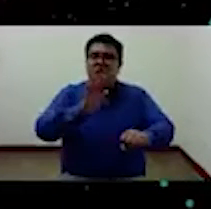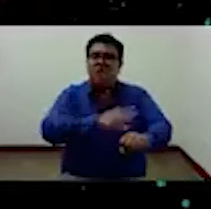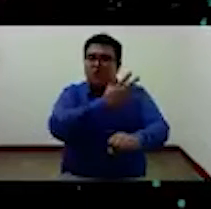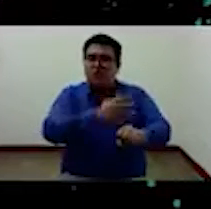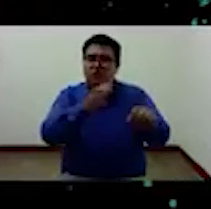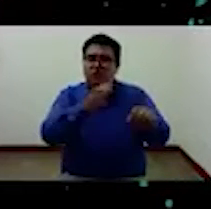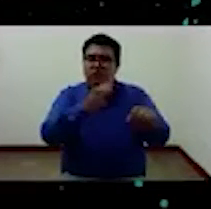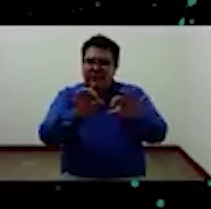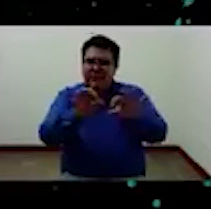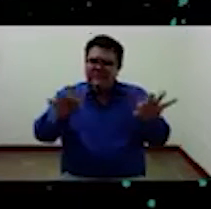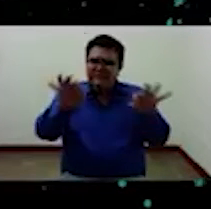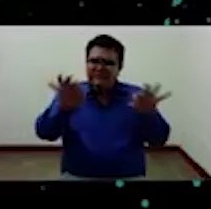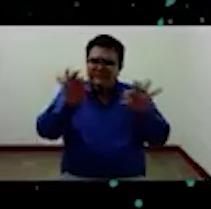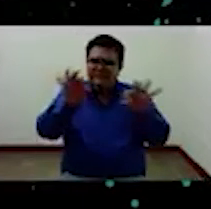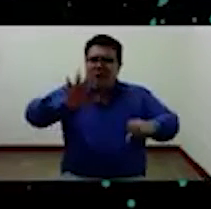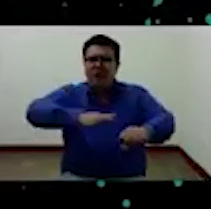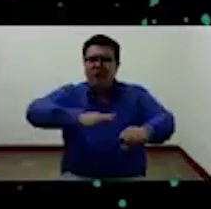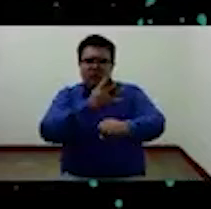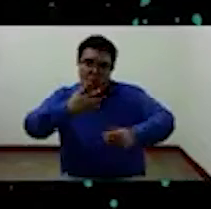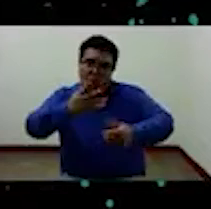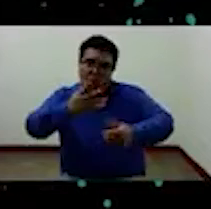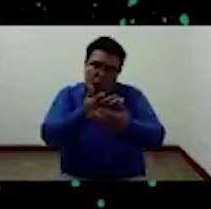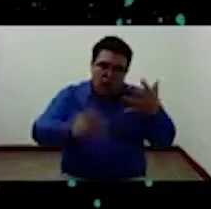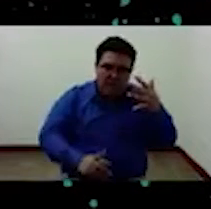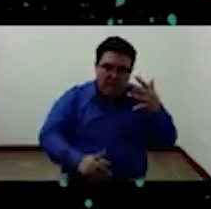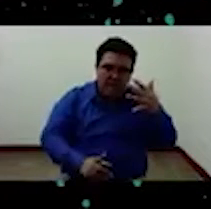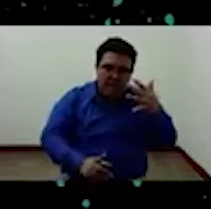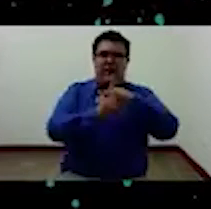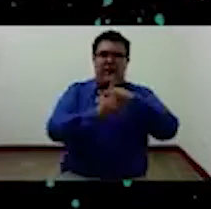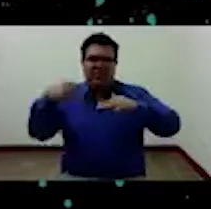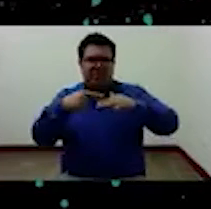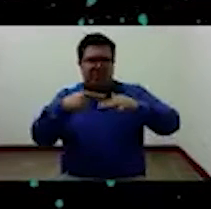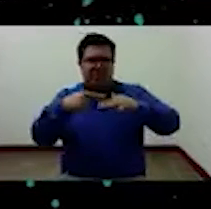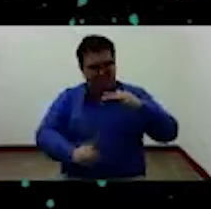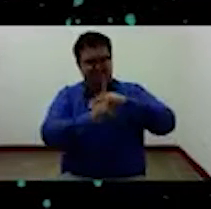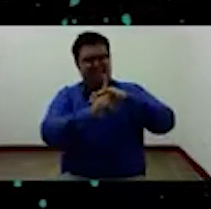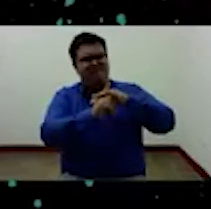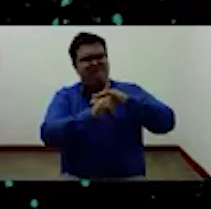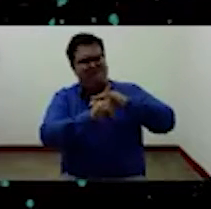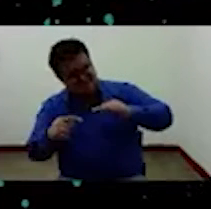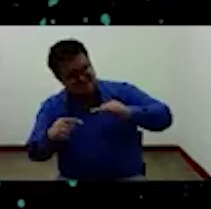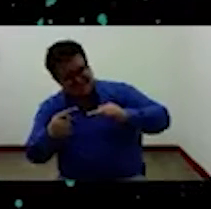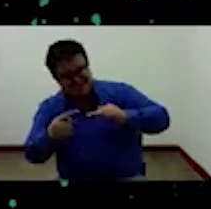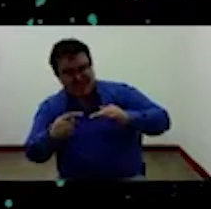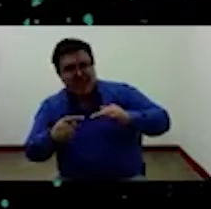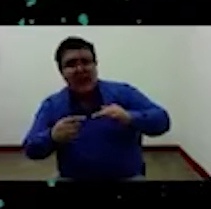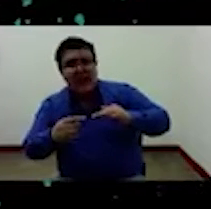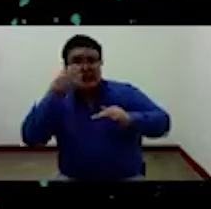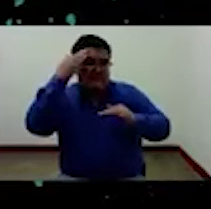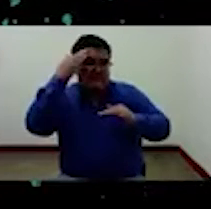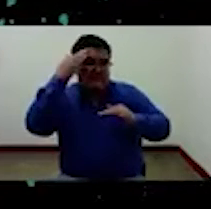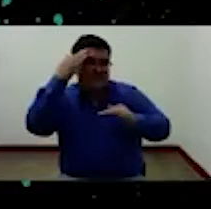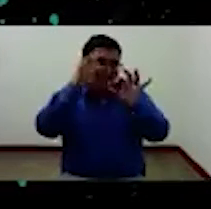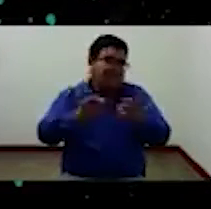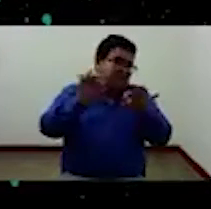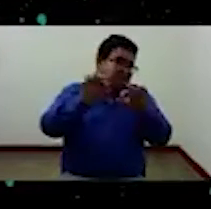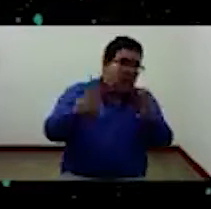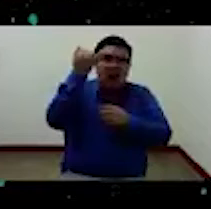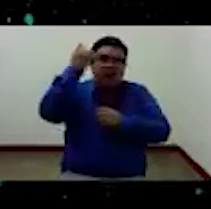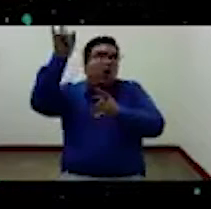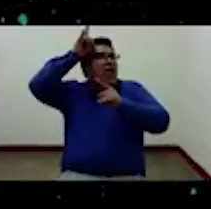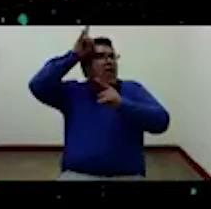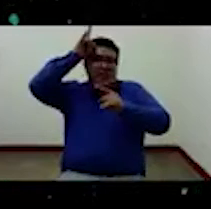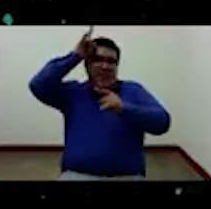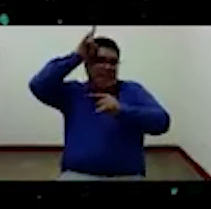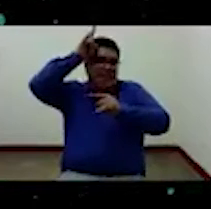en artes. Y entiendo la creación como un problema diferente a la investigación. Siempre